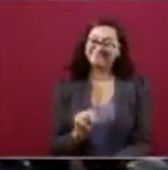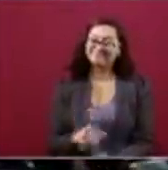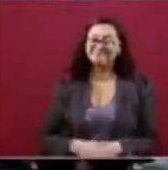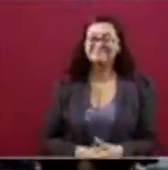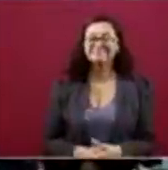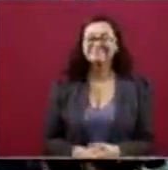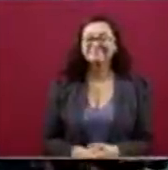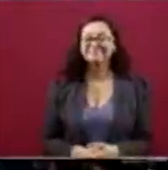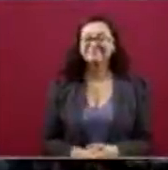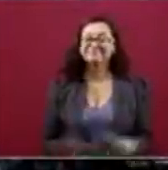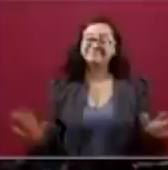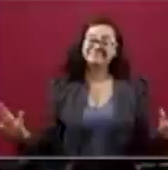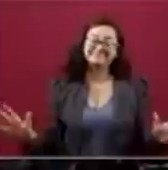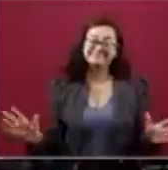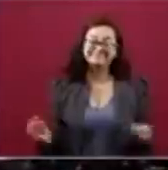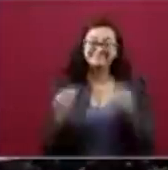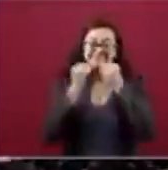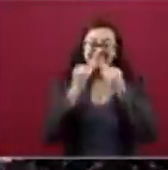va a chupar faro.